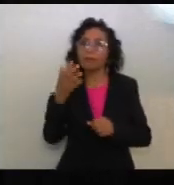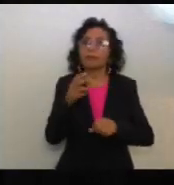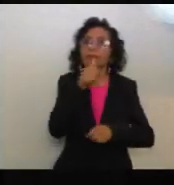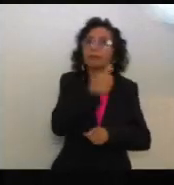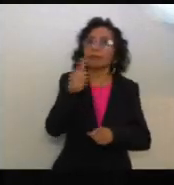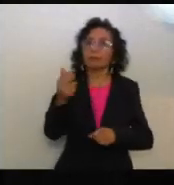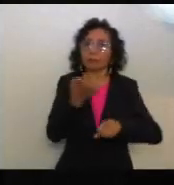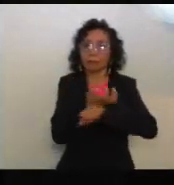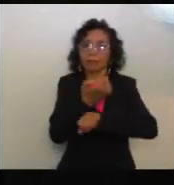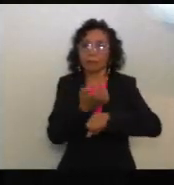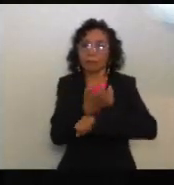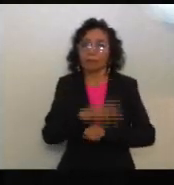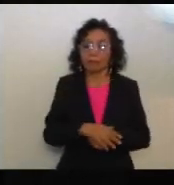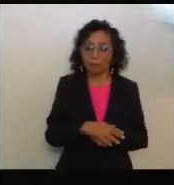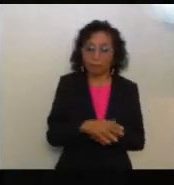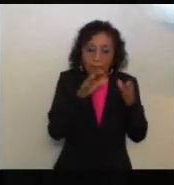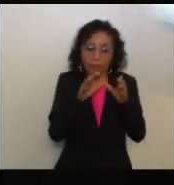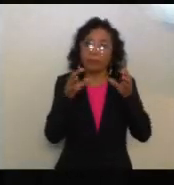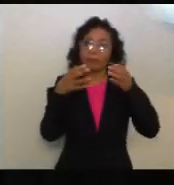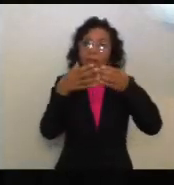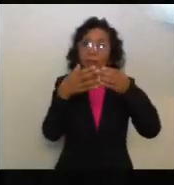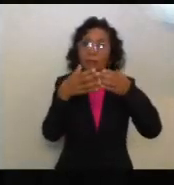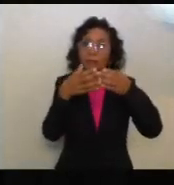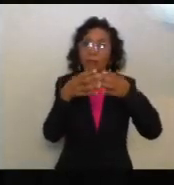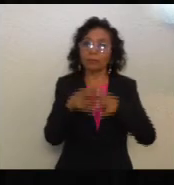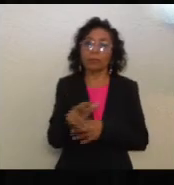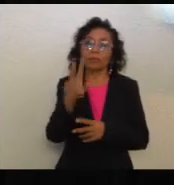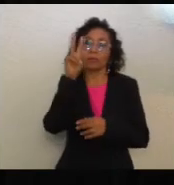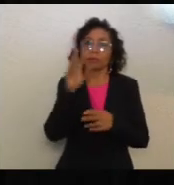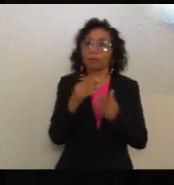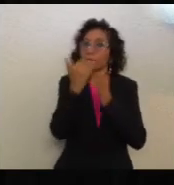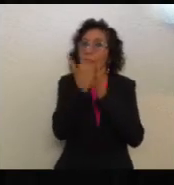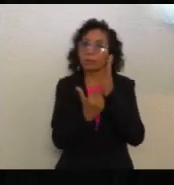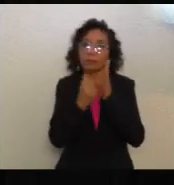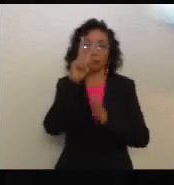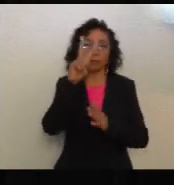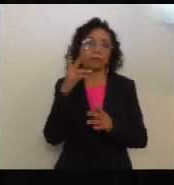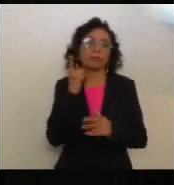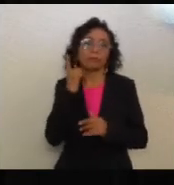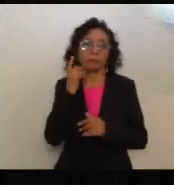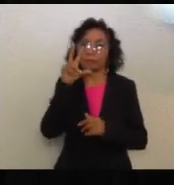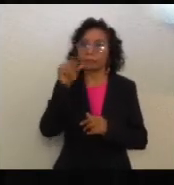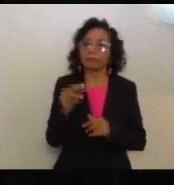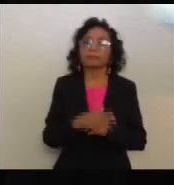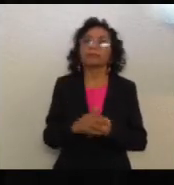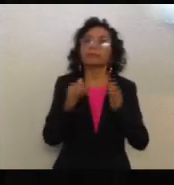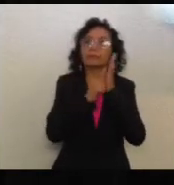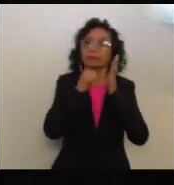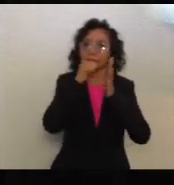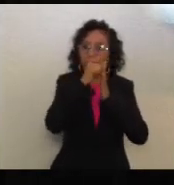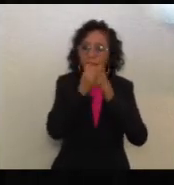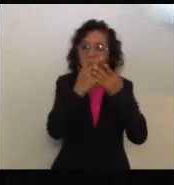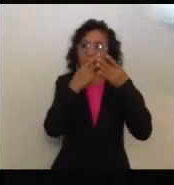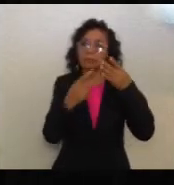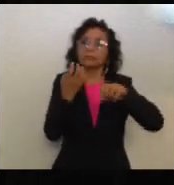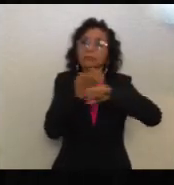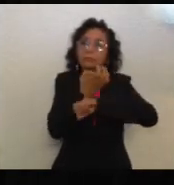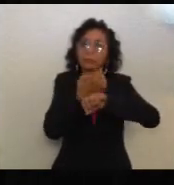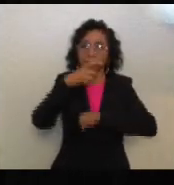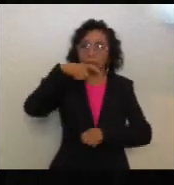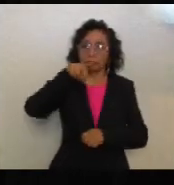ningún caso, la representación de un estado será menor de 2 diputados. Transitorios. Artículo 2. El estado de Quintana